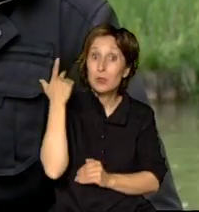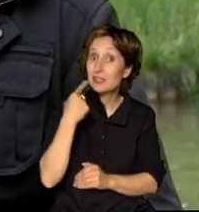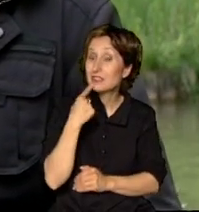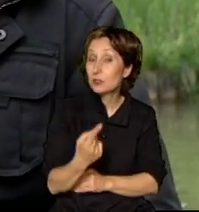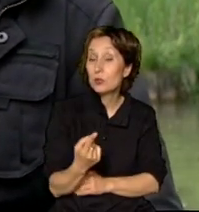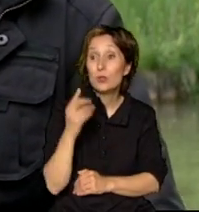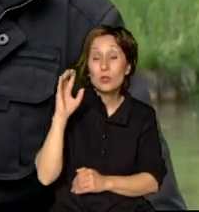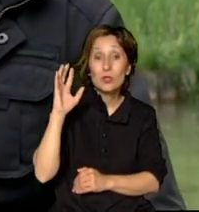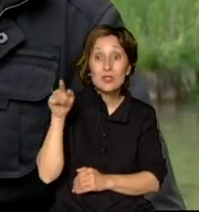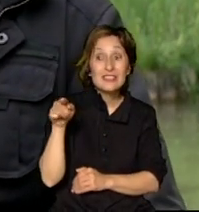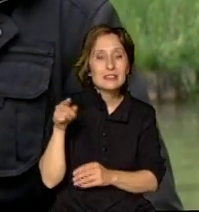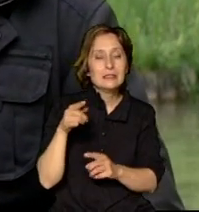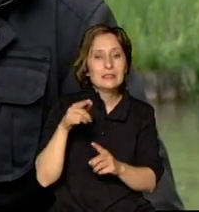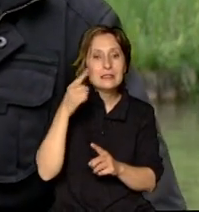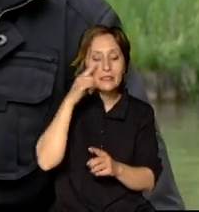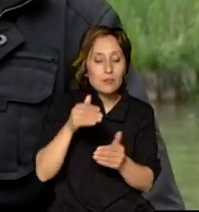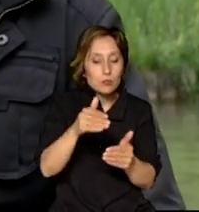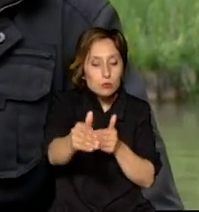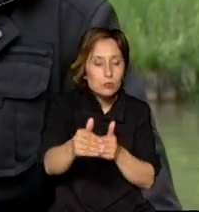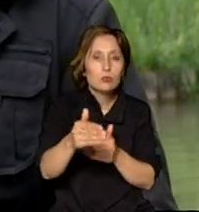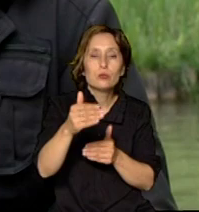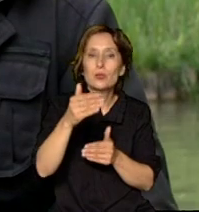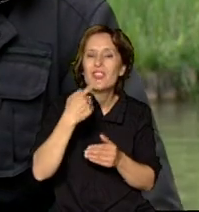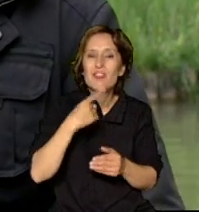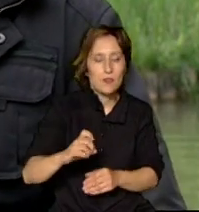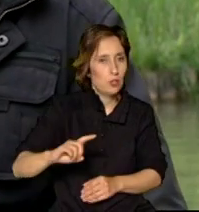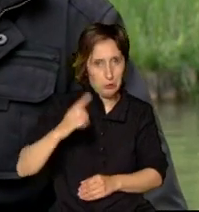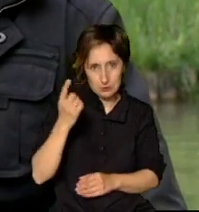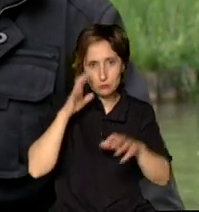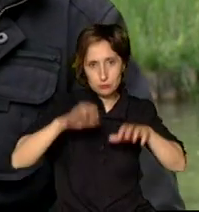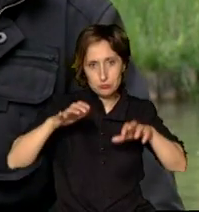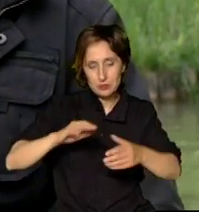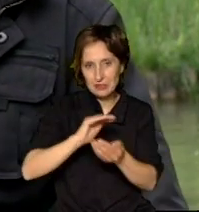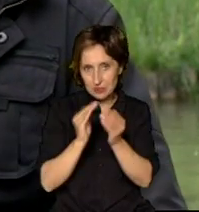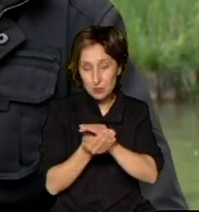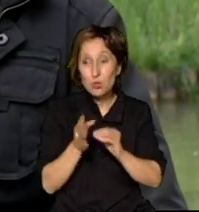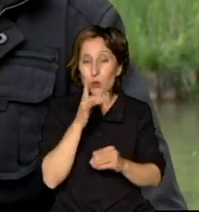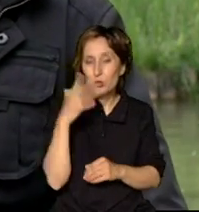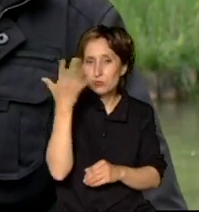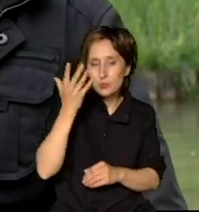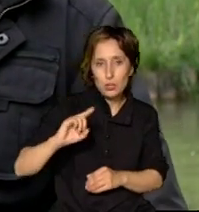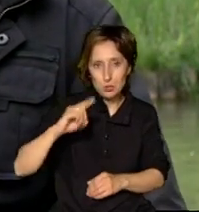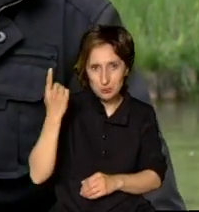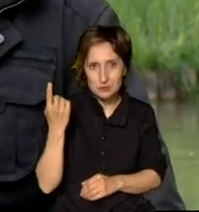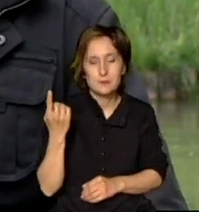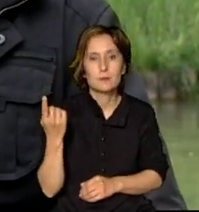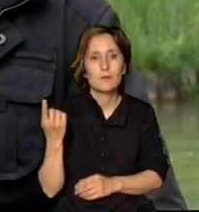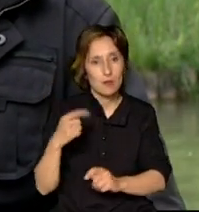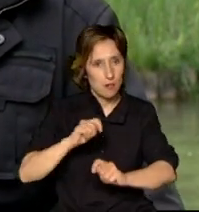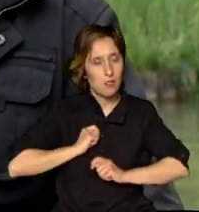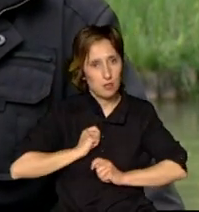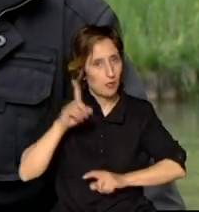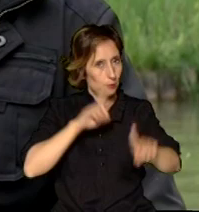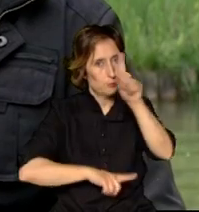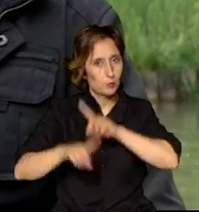son fenómenos difíciles de predecir, los más difíciles precisamente porque son los más adversos, ¿no? Y por eso nos causan